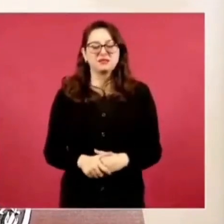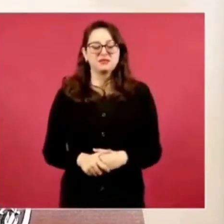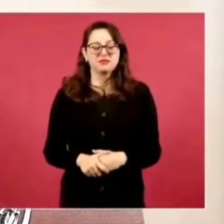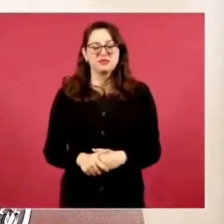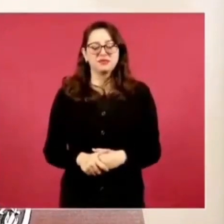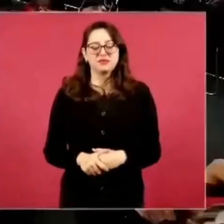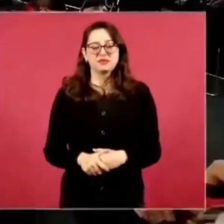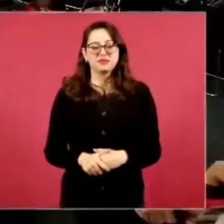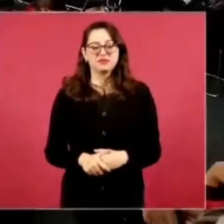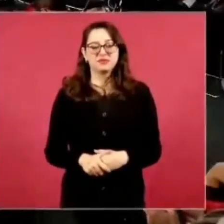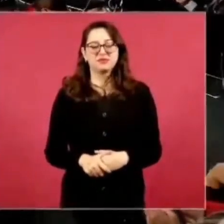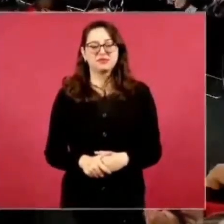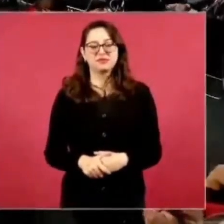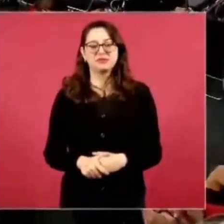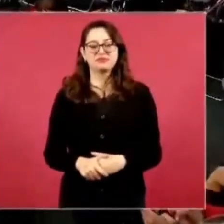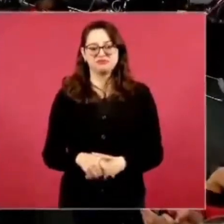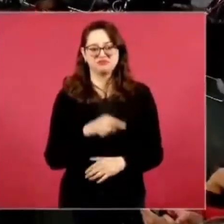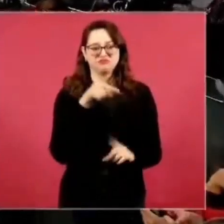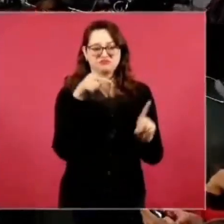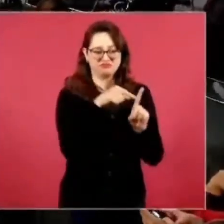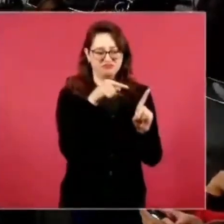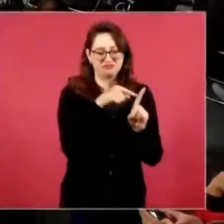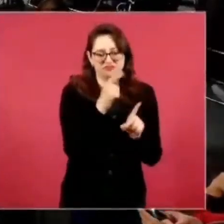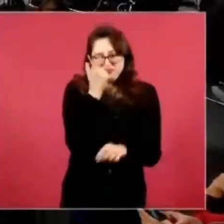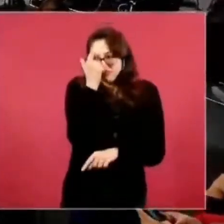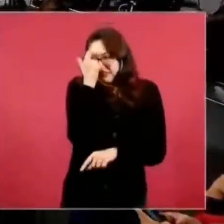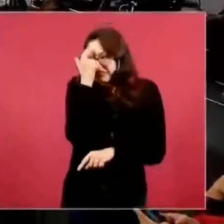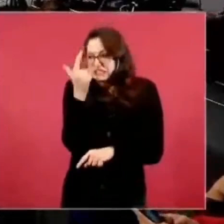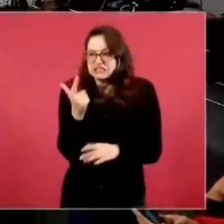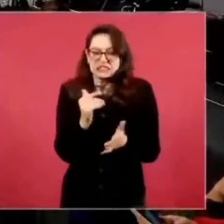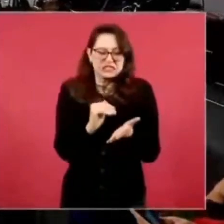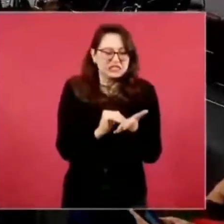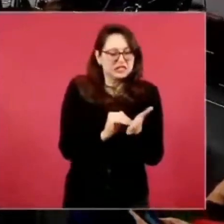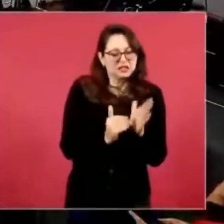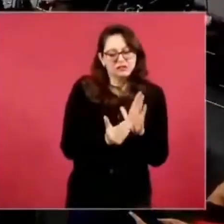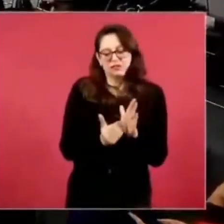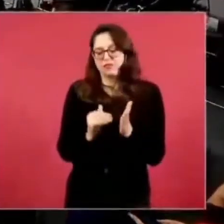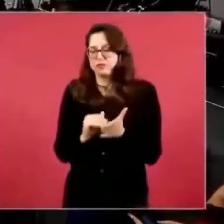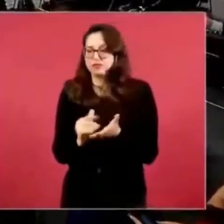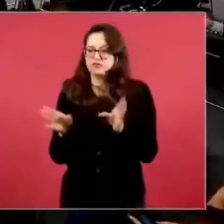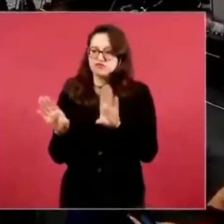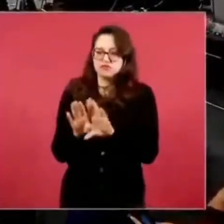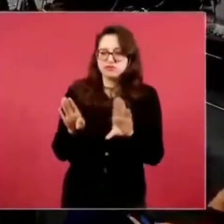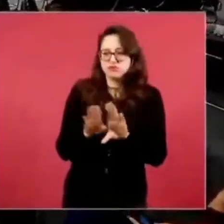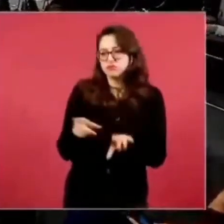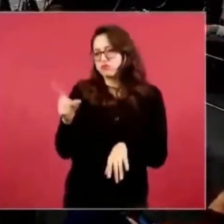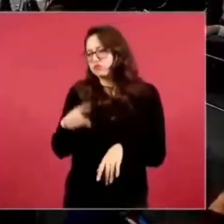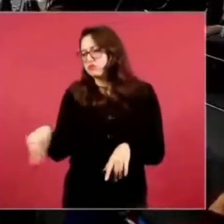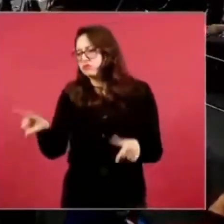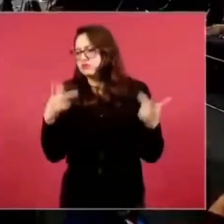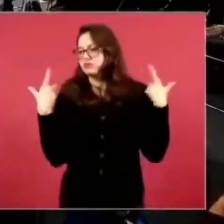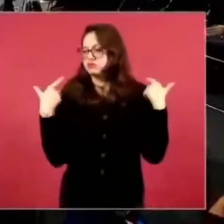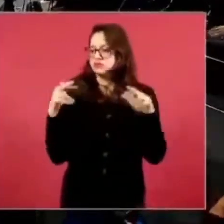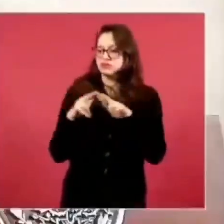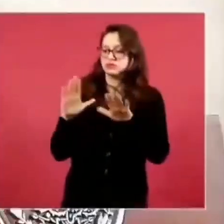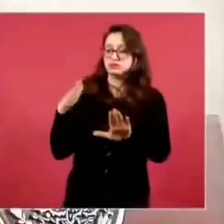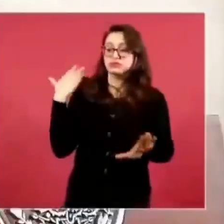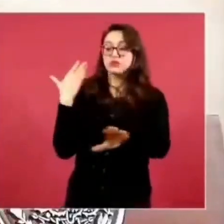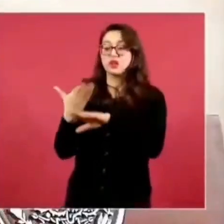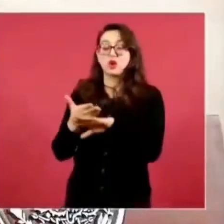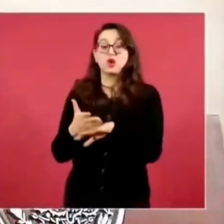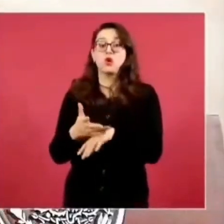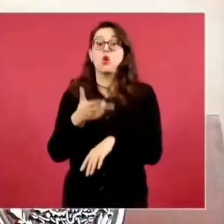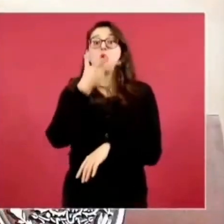Fue de los autores intelectuales de la acusación en contra del maestro